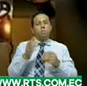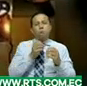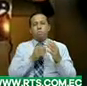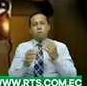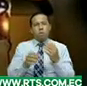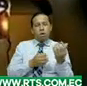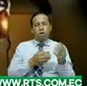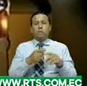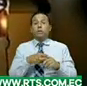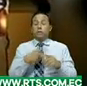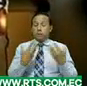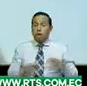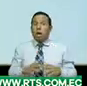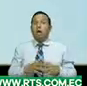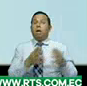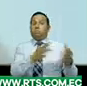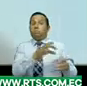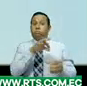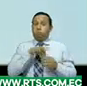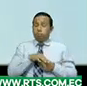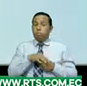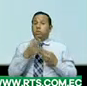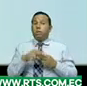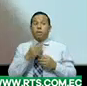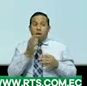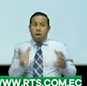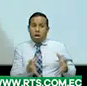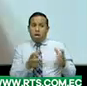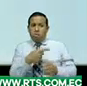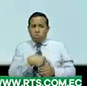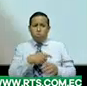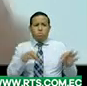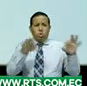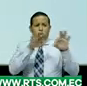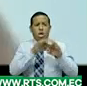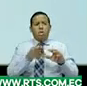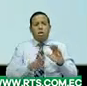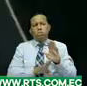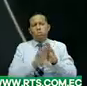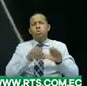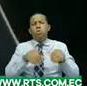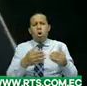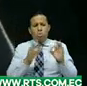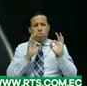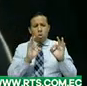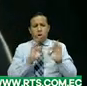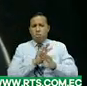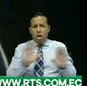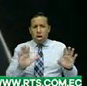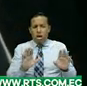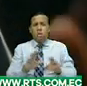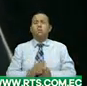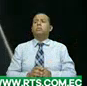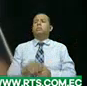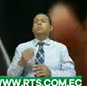Star, sino que les inculcó que para destacarse no solo basta con ser bueno. Desarrollamos un